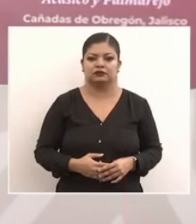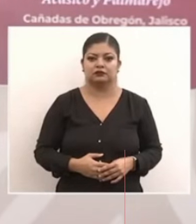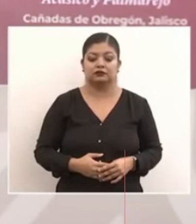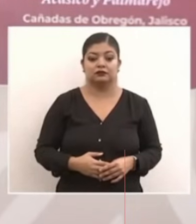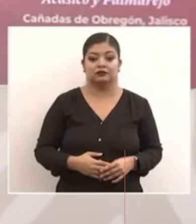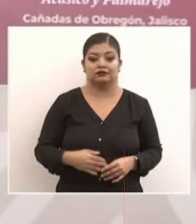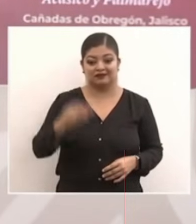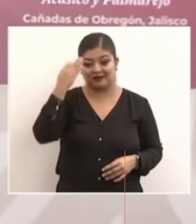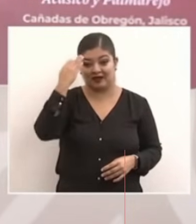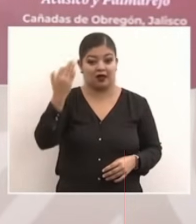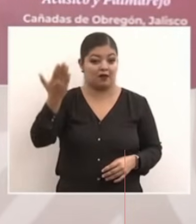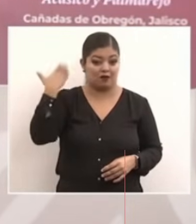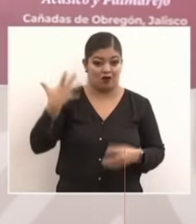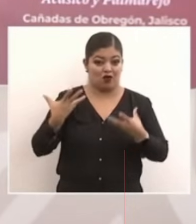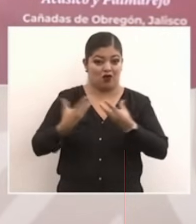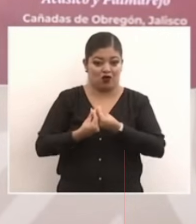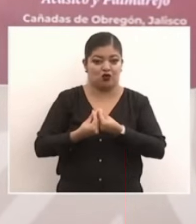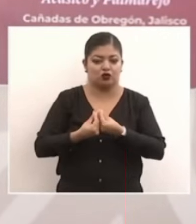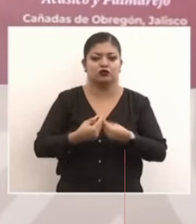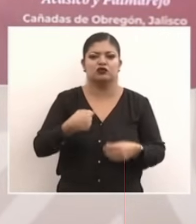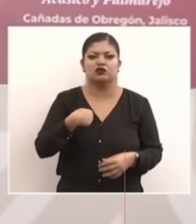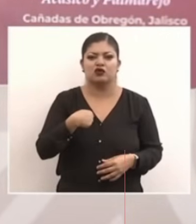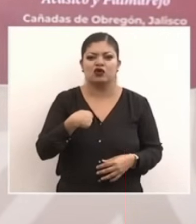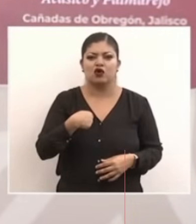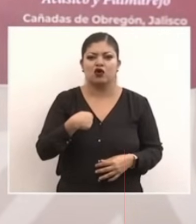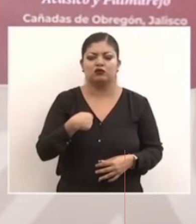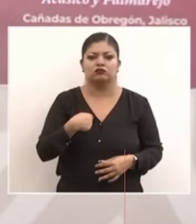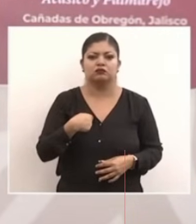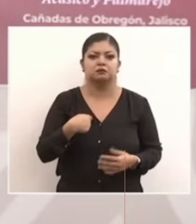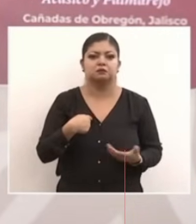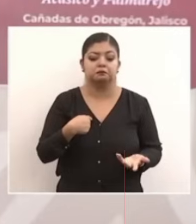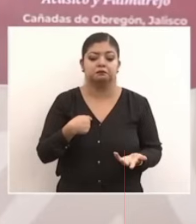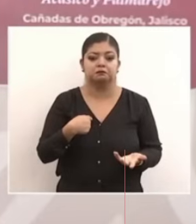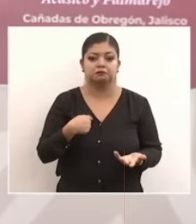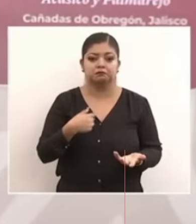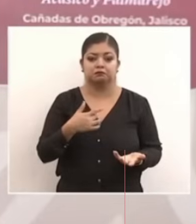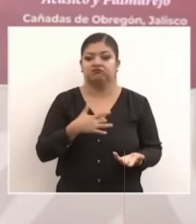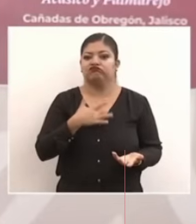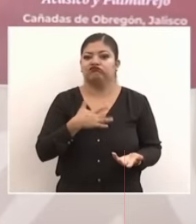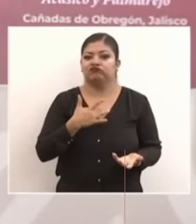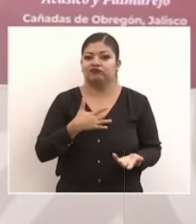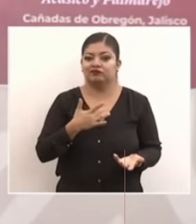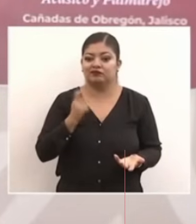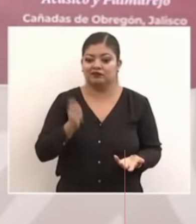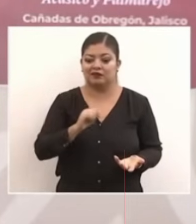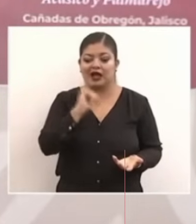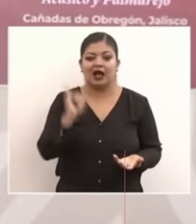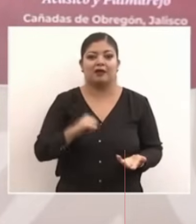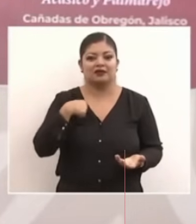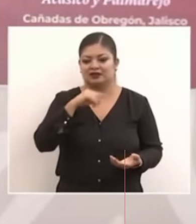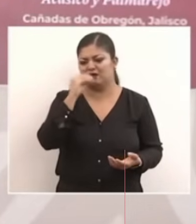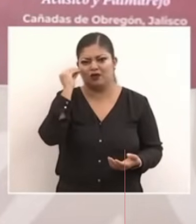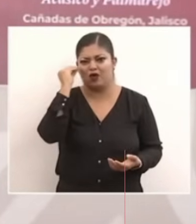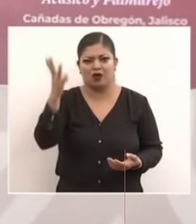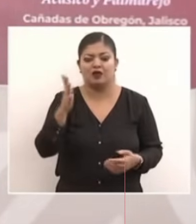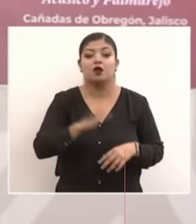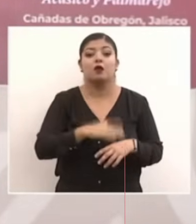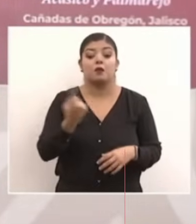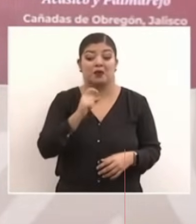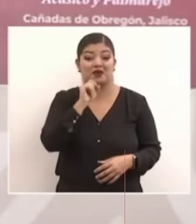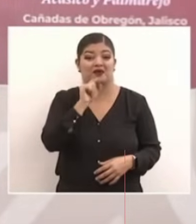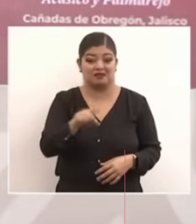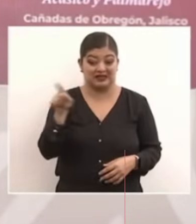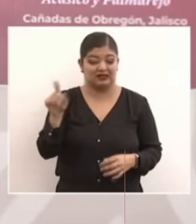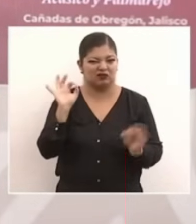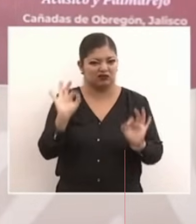Cuando estuvimos juntos en aquel tiempo, yo entendí y aprendí el sentido de la política. Y nunca lo voy a olvidar, porque justamente